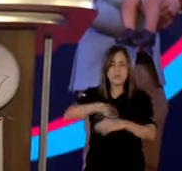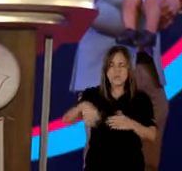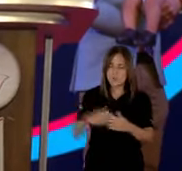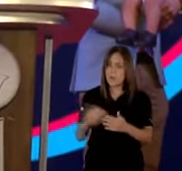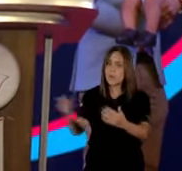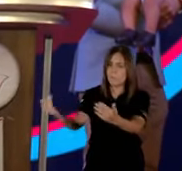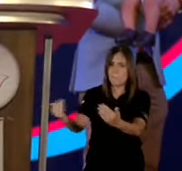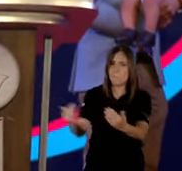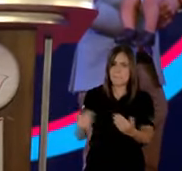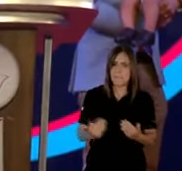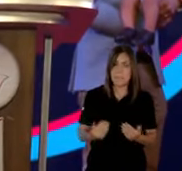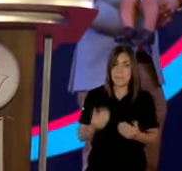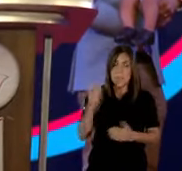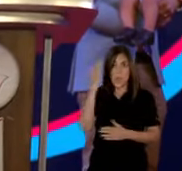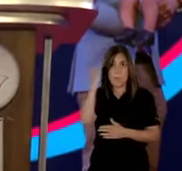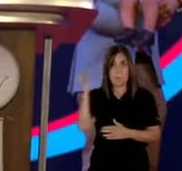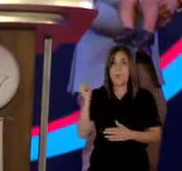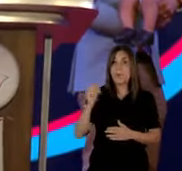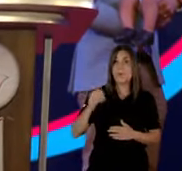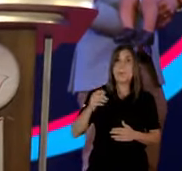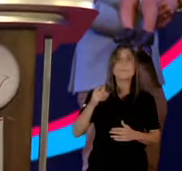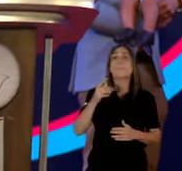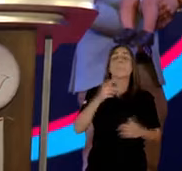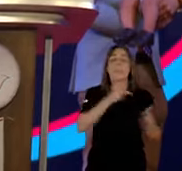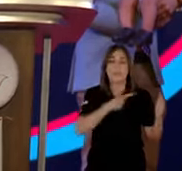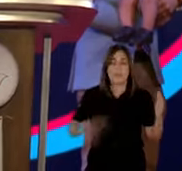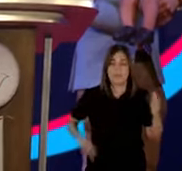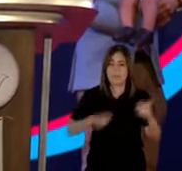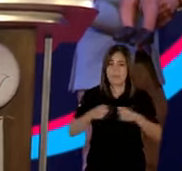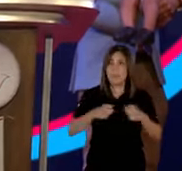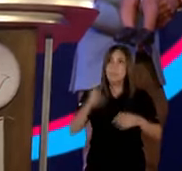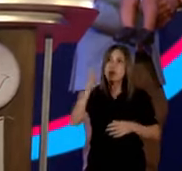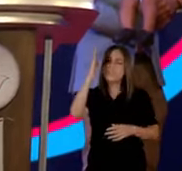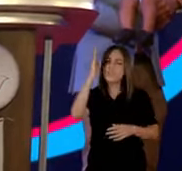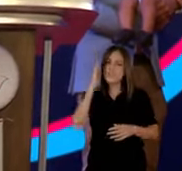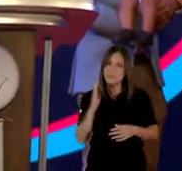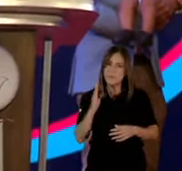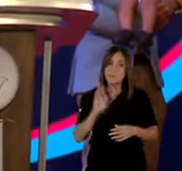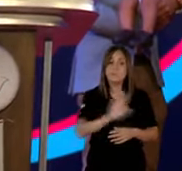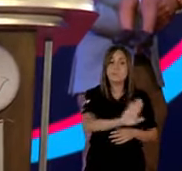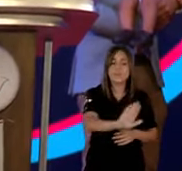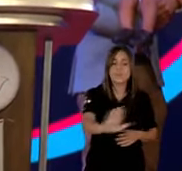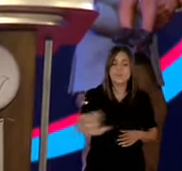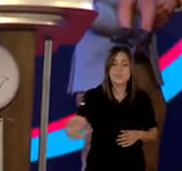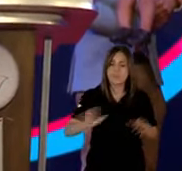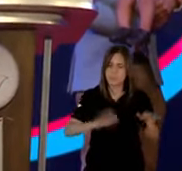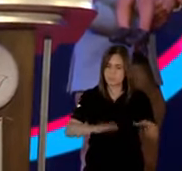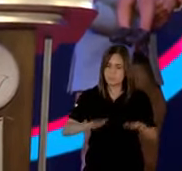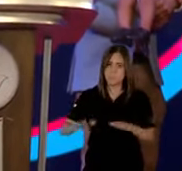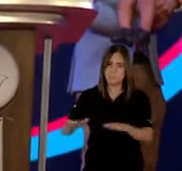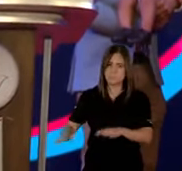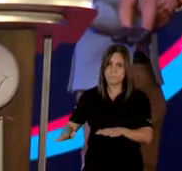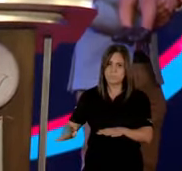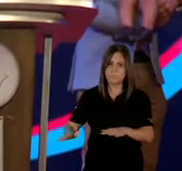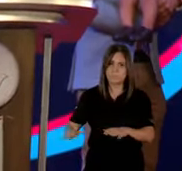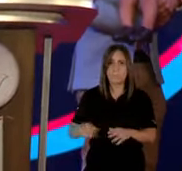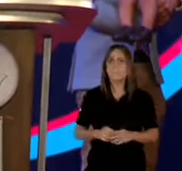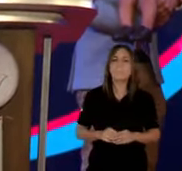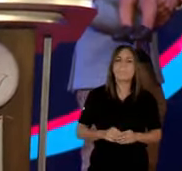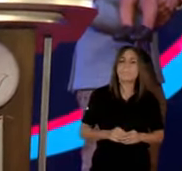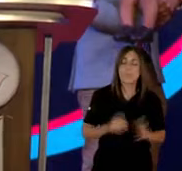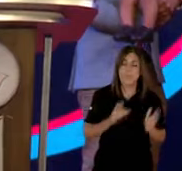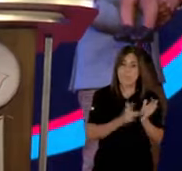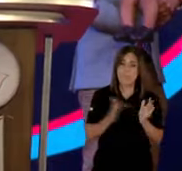reciba el reino de Dios como un niño no entrará en él. Y tomándoles de la mano o por los brazos, poniendo las manos